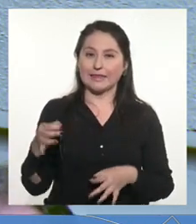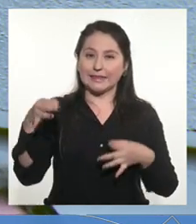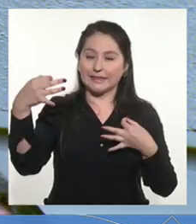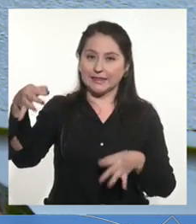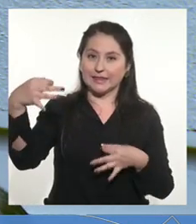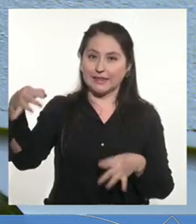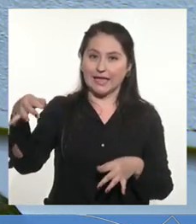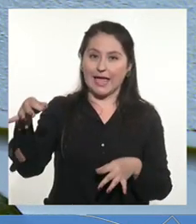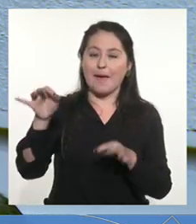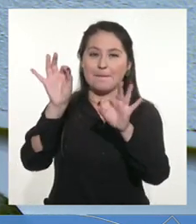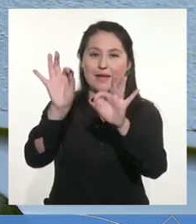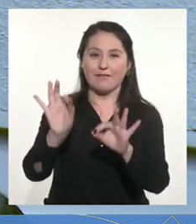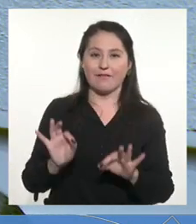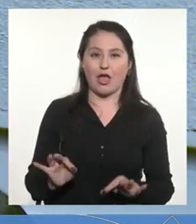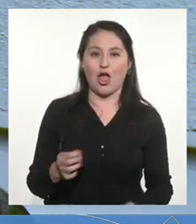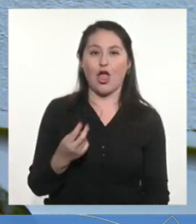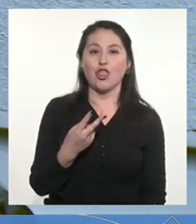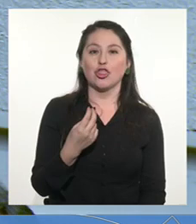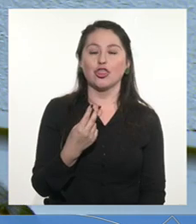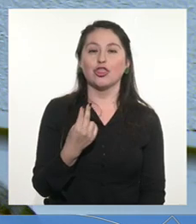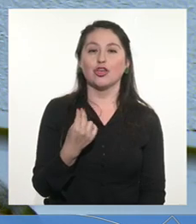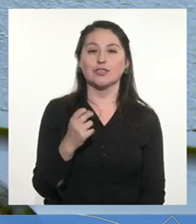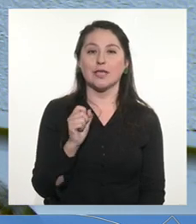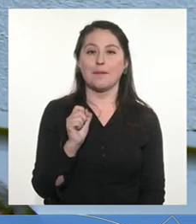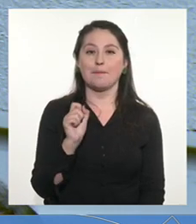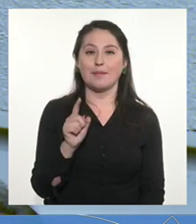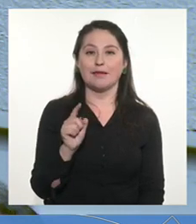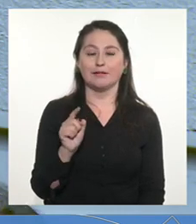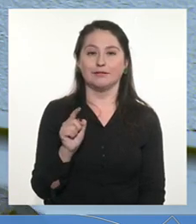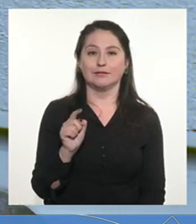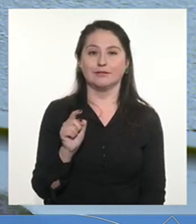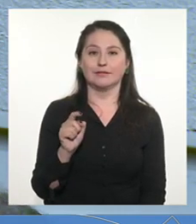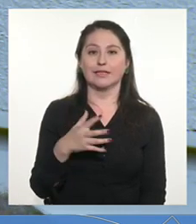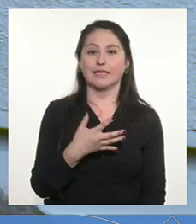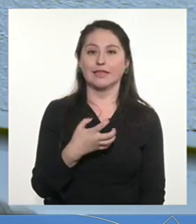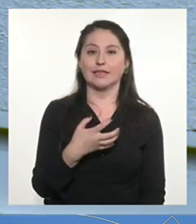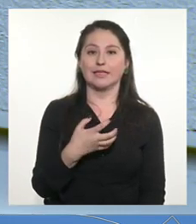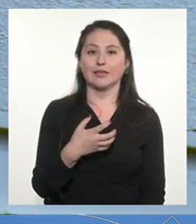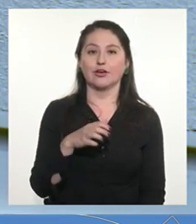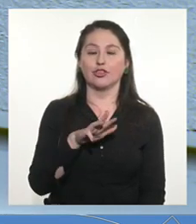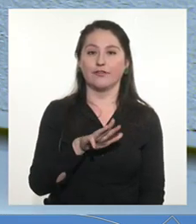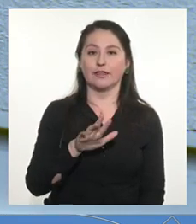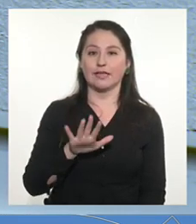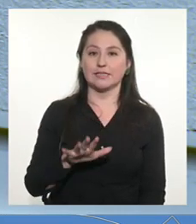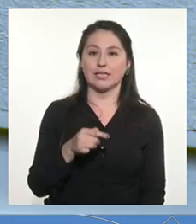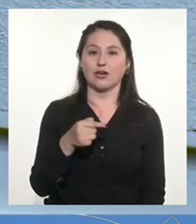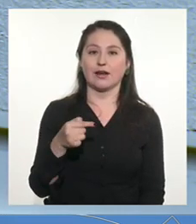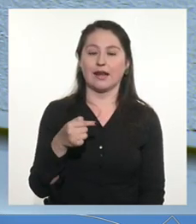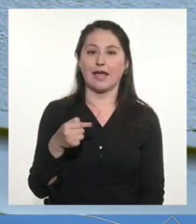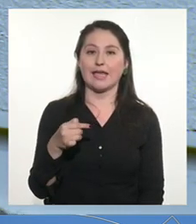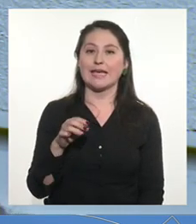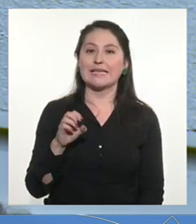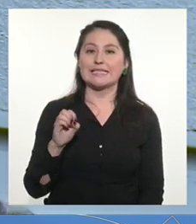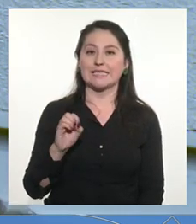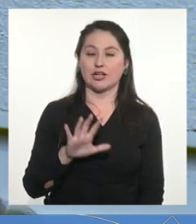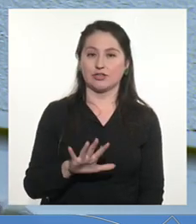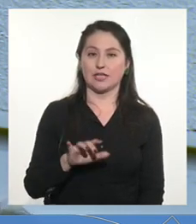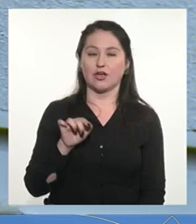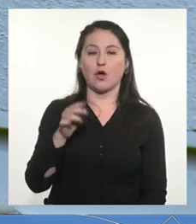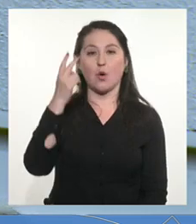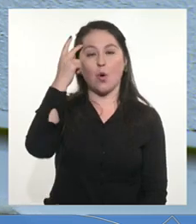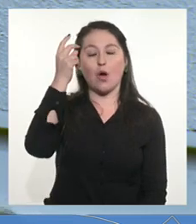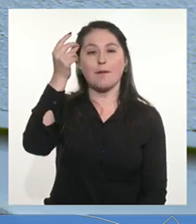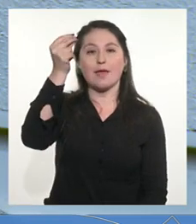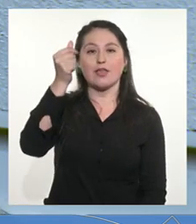institución el 12.895 raya 07 que básicamente lo que nos señala es la creación de un gobierno